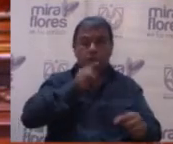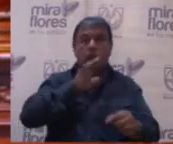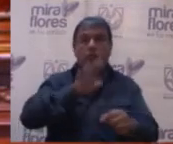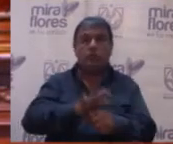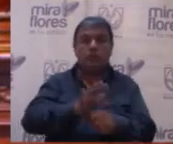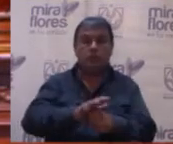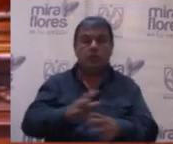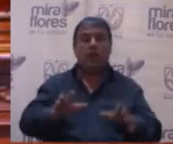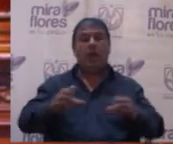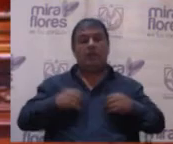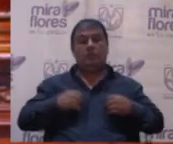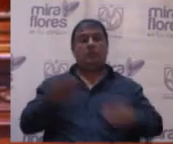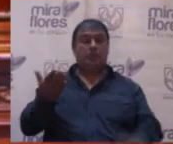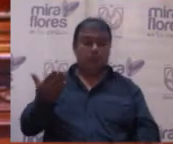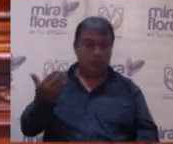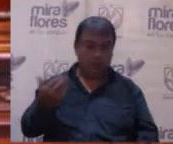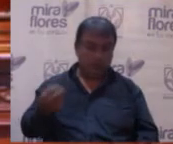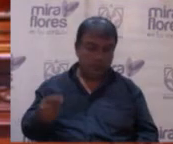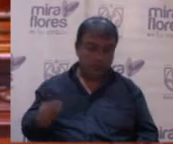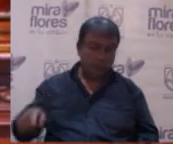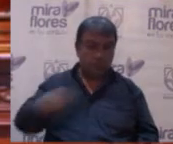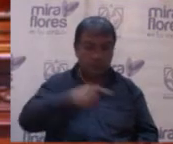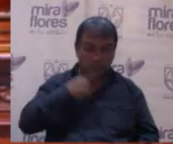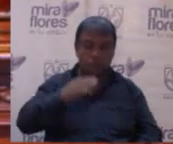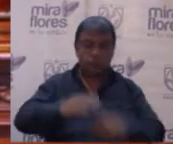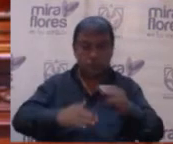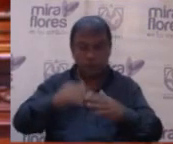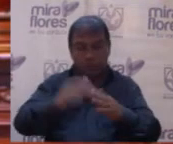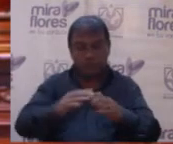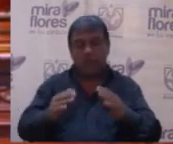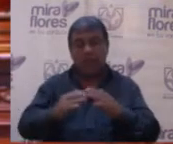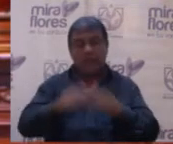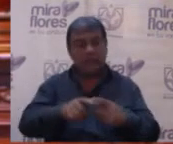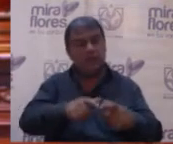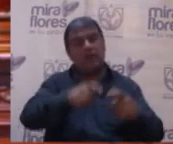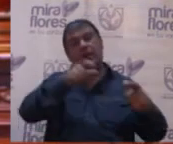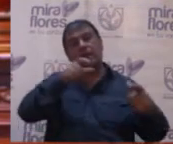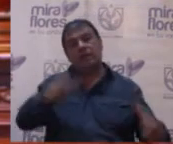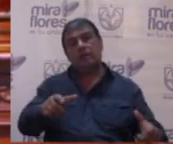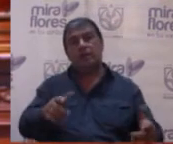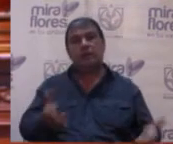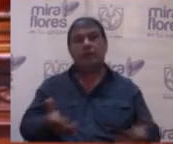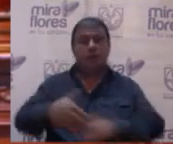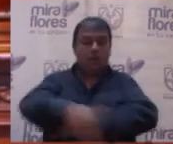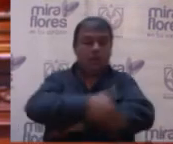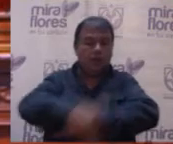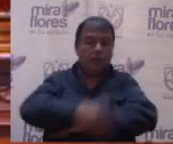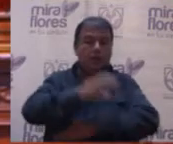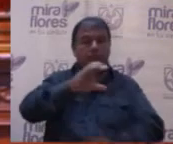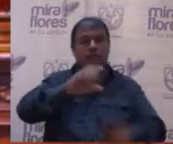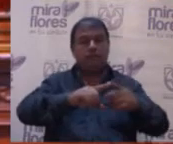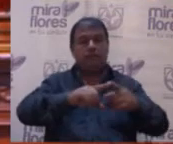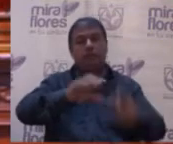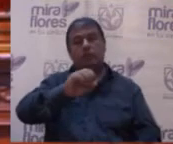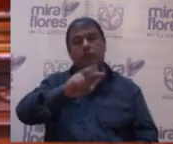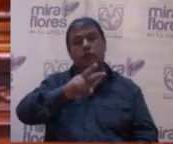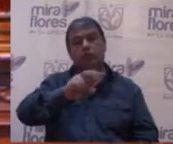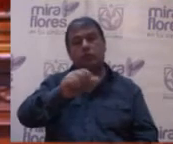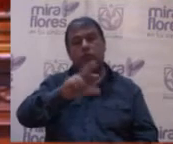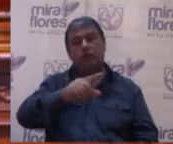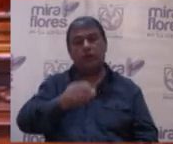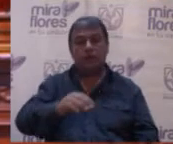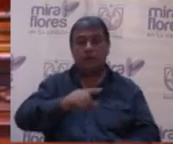compromiso que habíamos asumido, nosotros estamos construyendo una casa muy grande en la calle Tovar, en